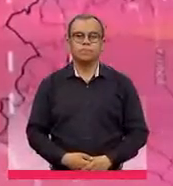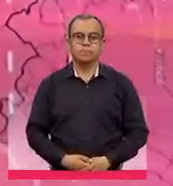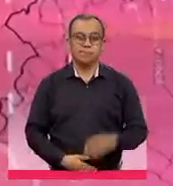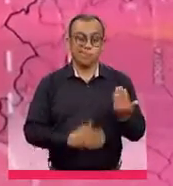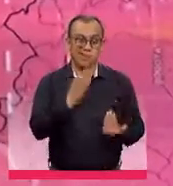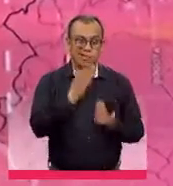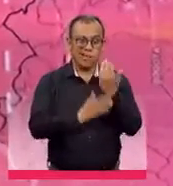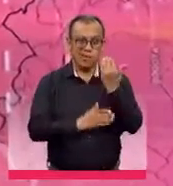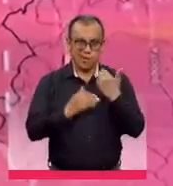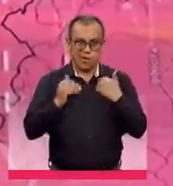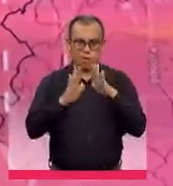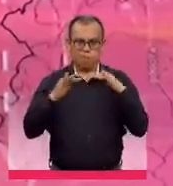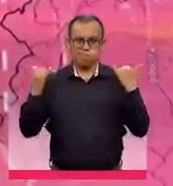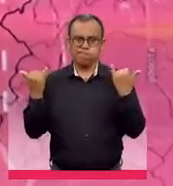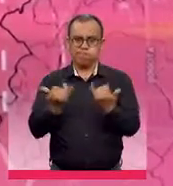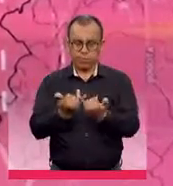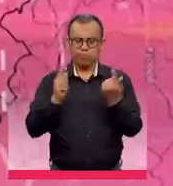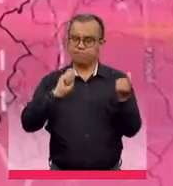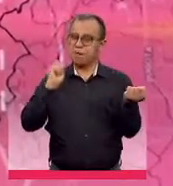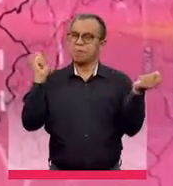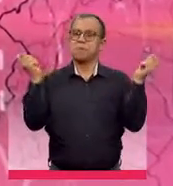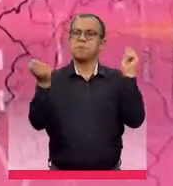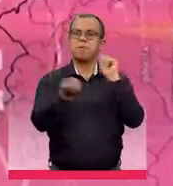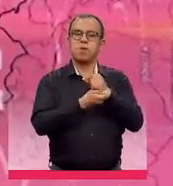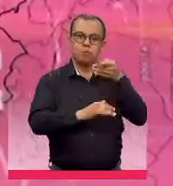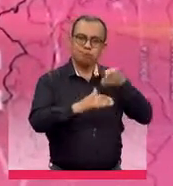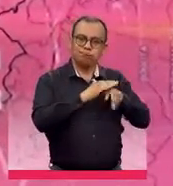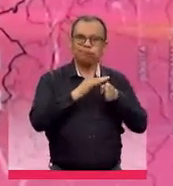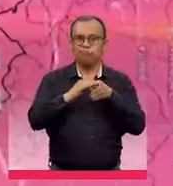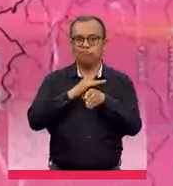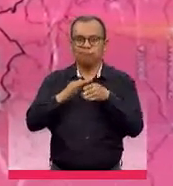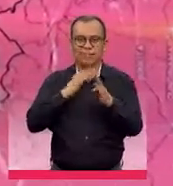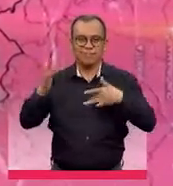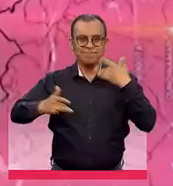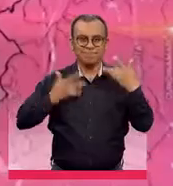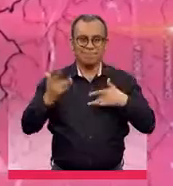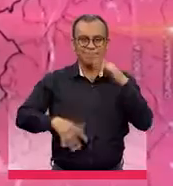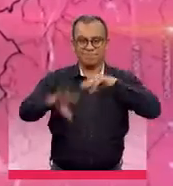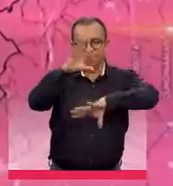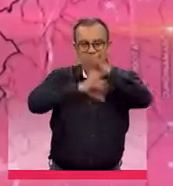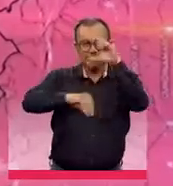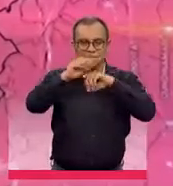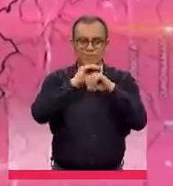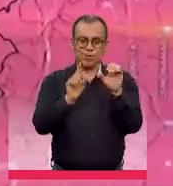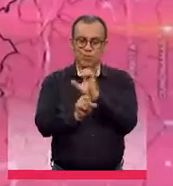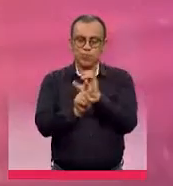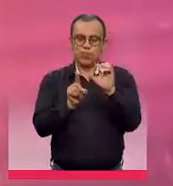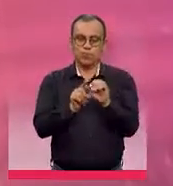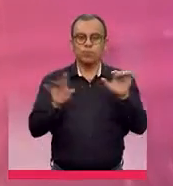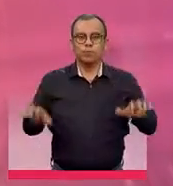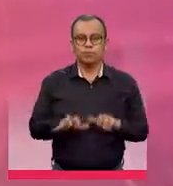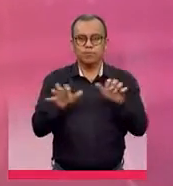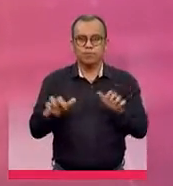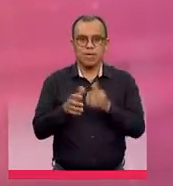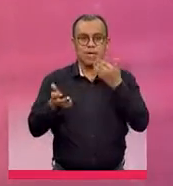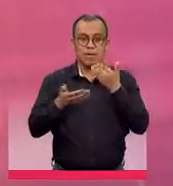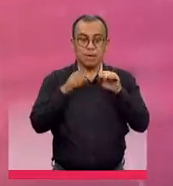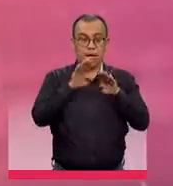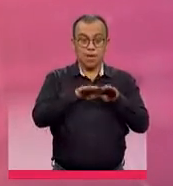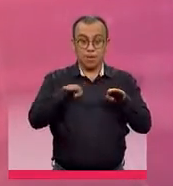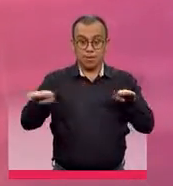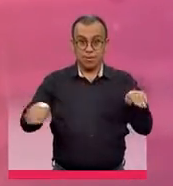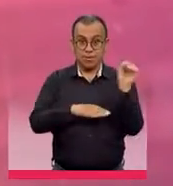La nueva normalidad también trae cambios para el acceso a escenarios de entretenimiento y aprendizaje cultural. Actividades como